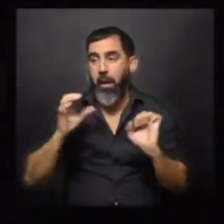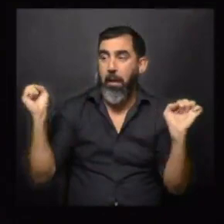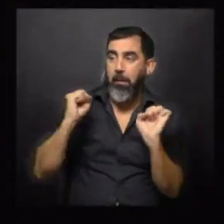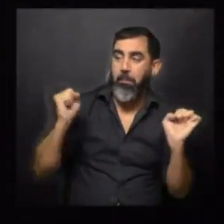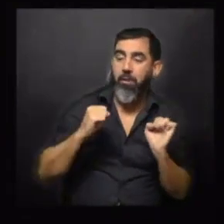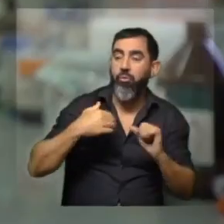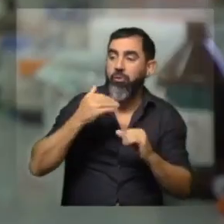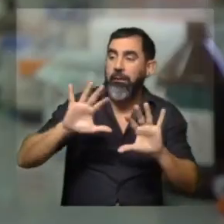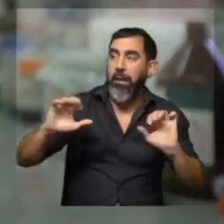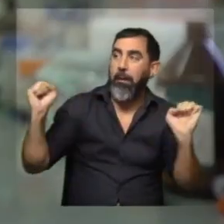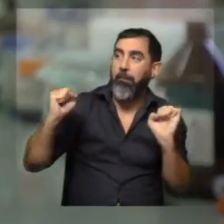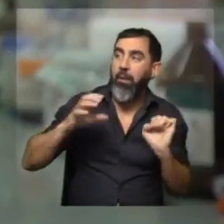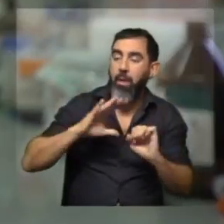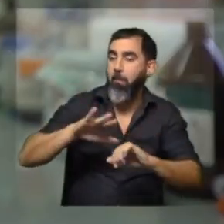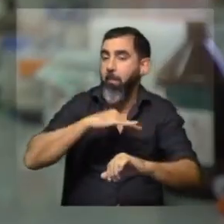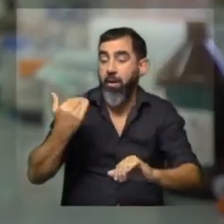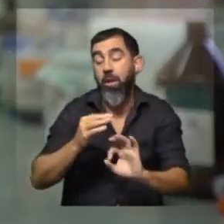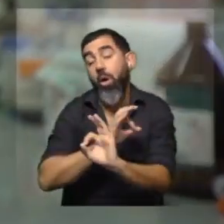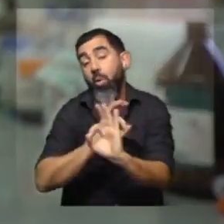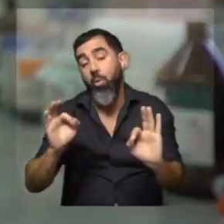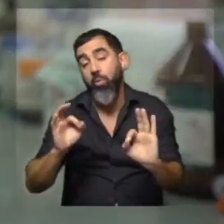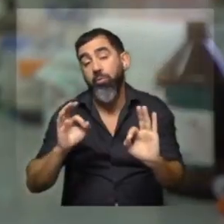lo que es y le tengo miedo, hasta